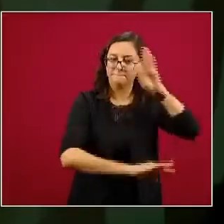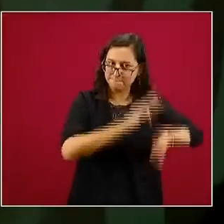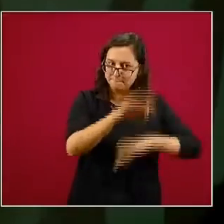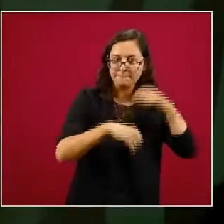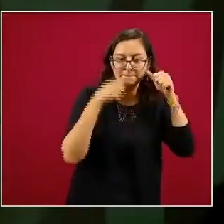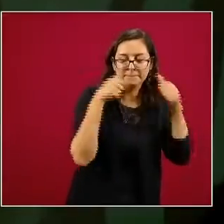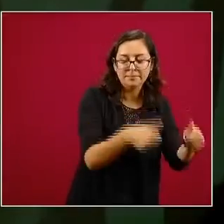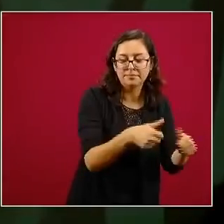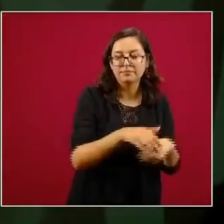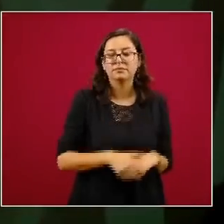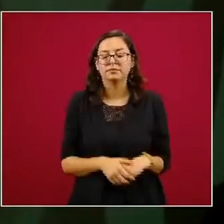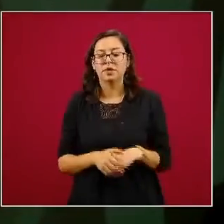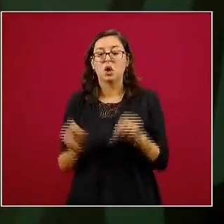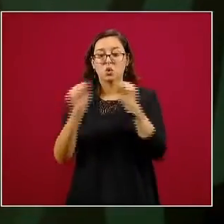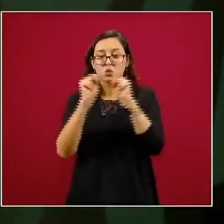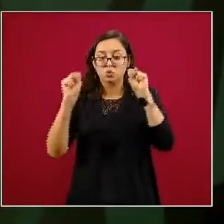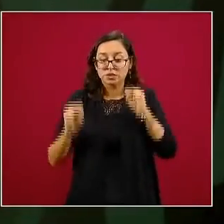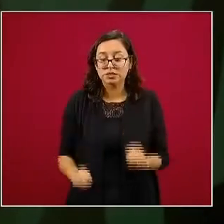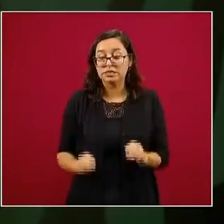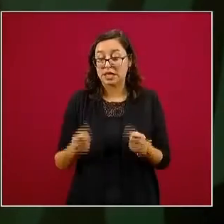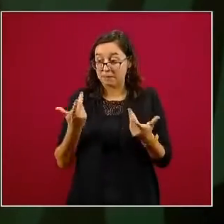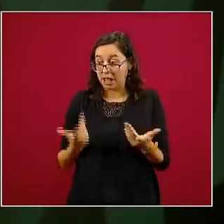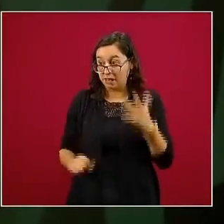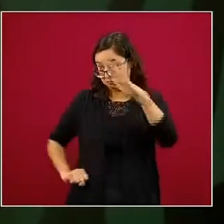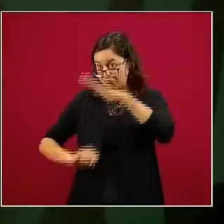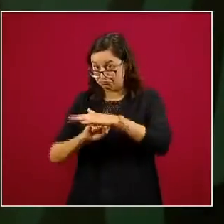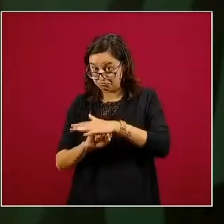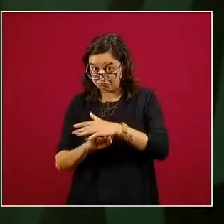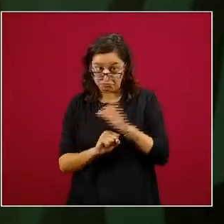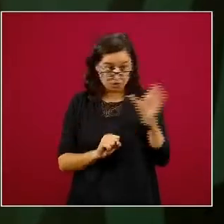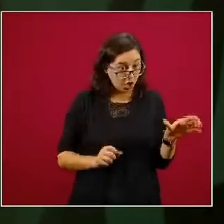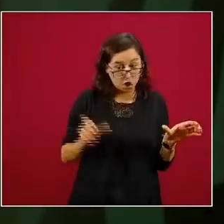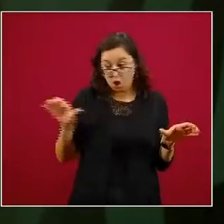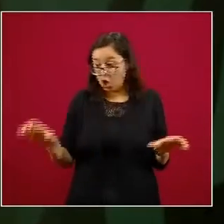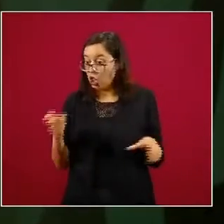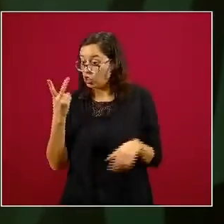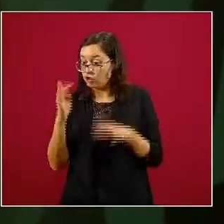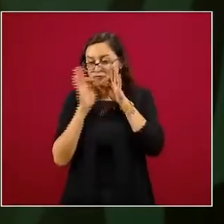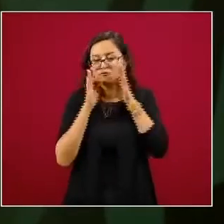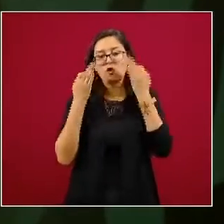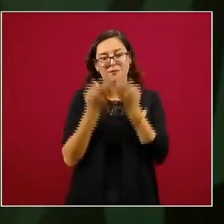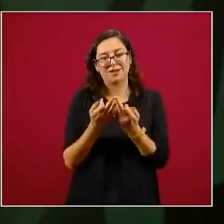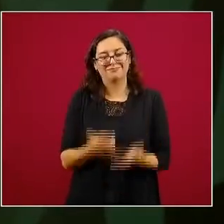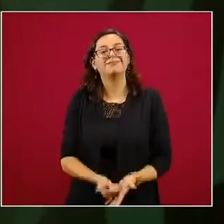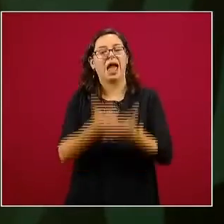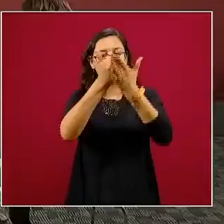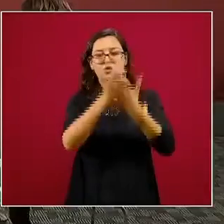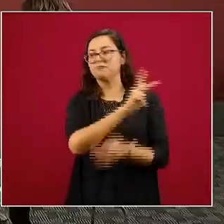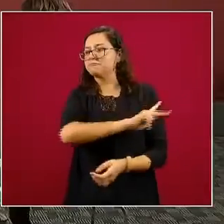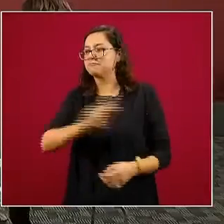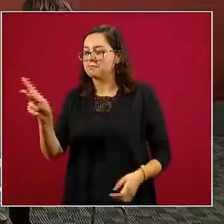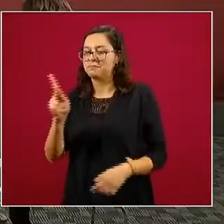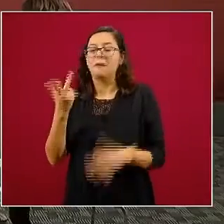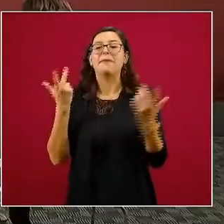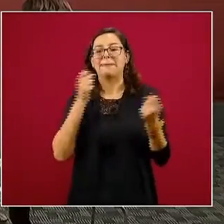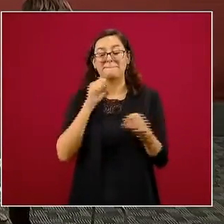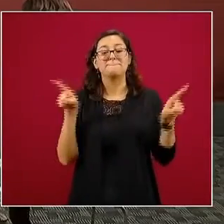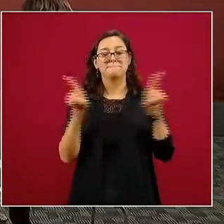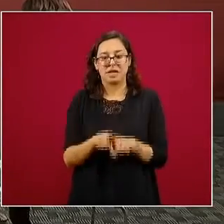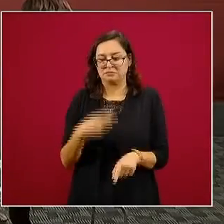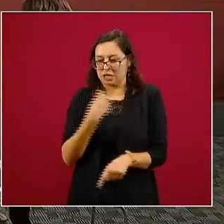COVID-19. En este sentido, se busca que estén bajo control en sus domicilios, que no tengan que desplazarse a los hospitales